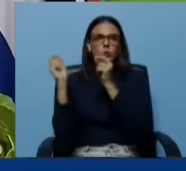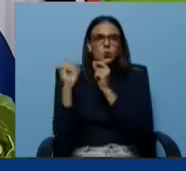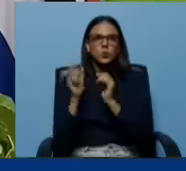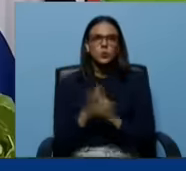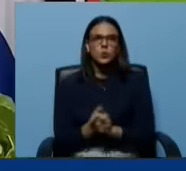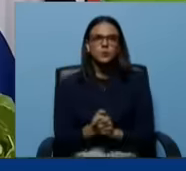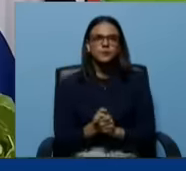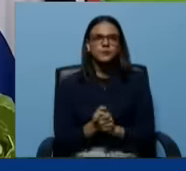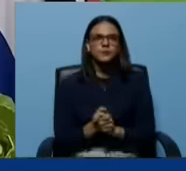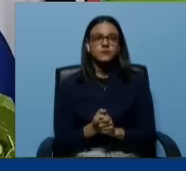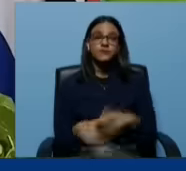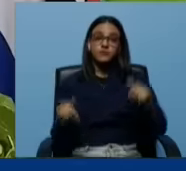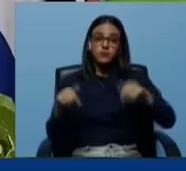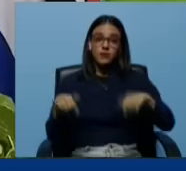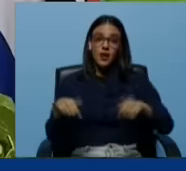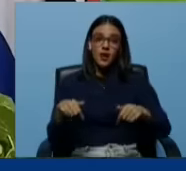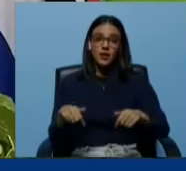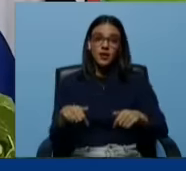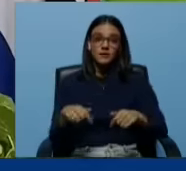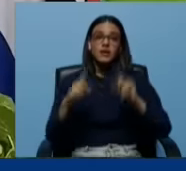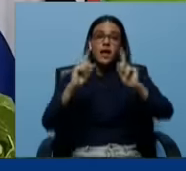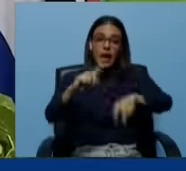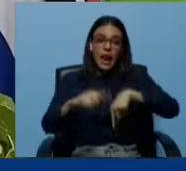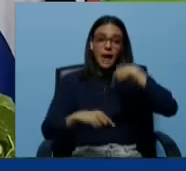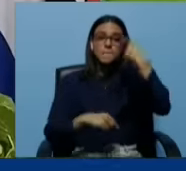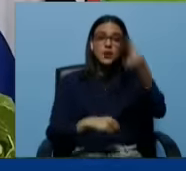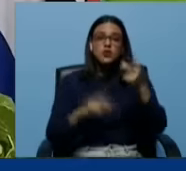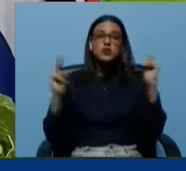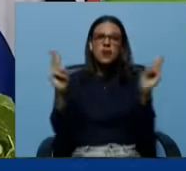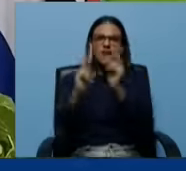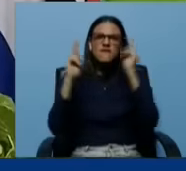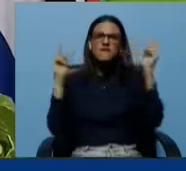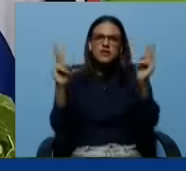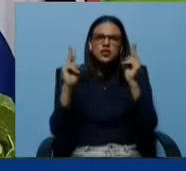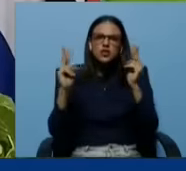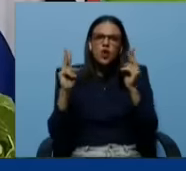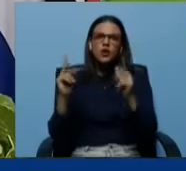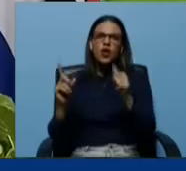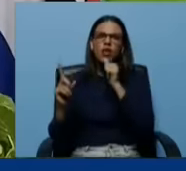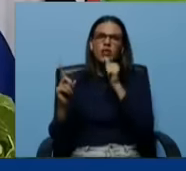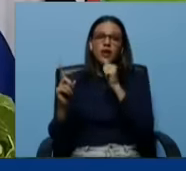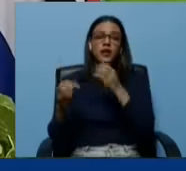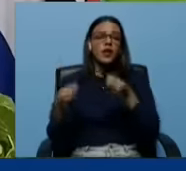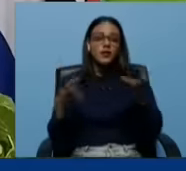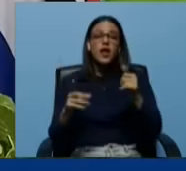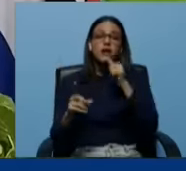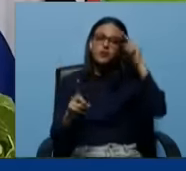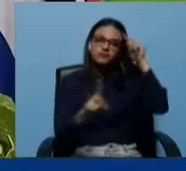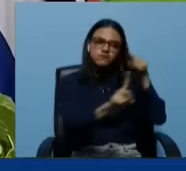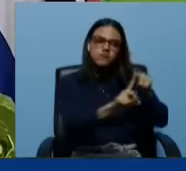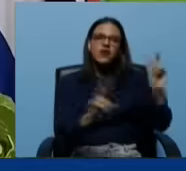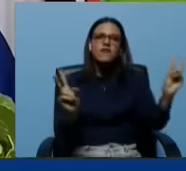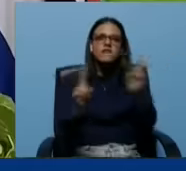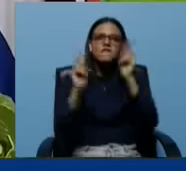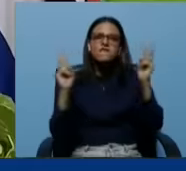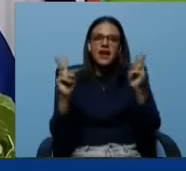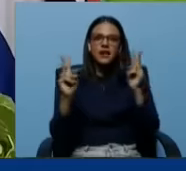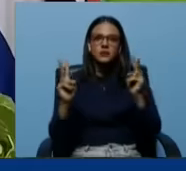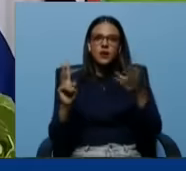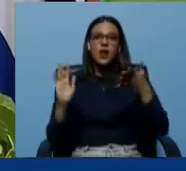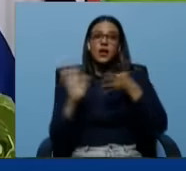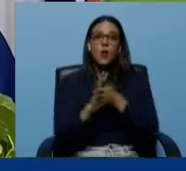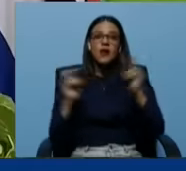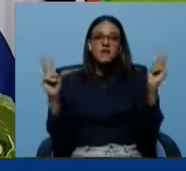aquí la próxima victoria va a ser en Venezuela, pensando en una victoria